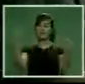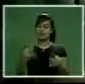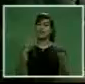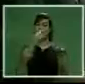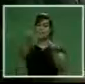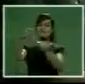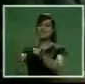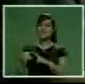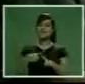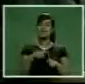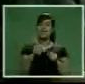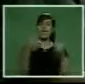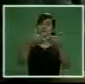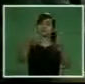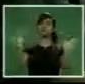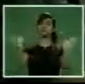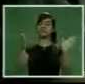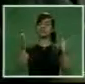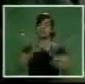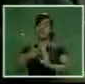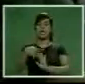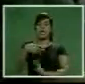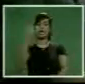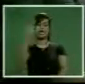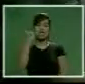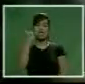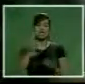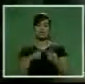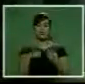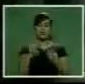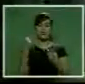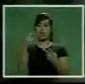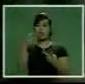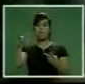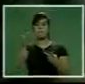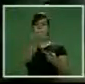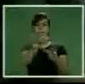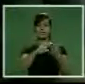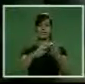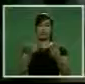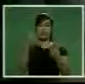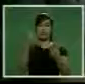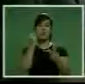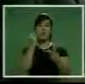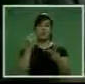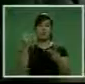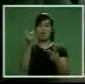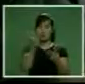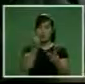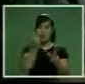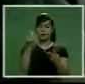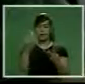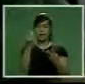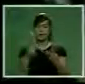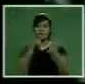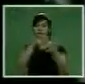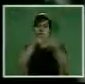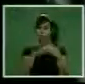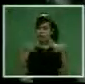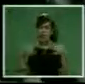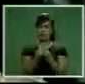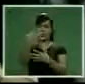va a haber indígenas, negros, afrodescendientes, campesinos, mujeres, jóvenes. Ahí va a haber un debate por la construcción